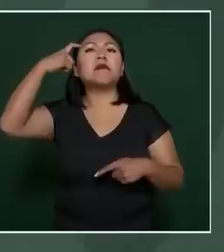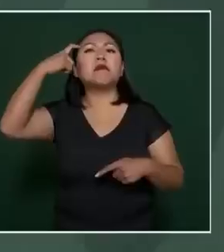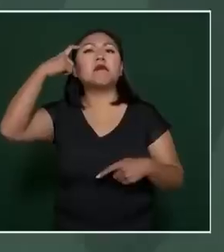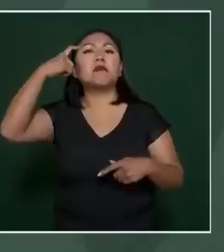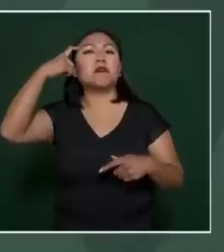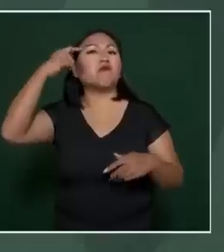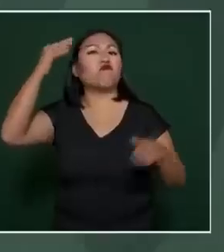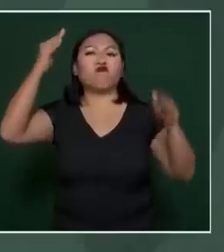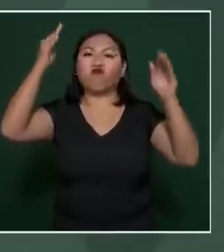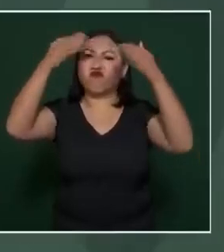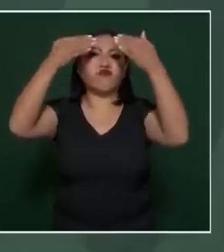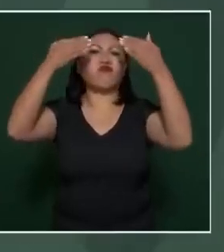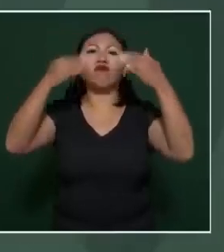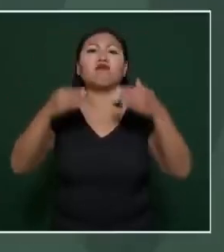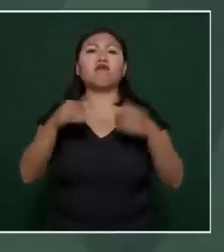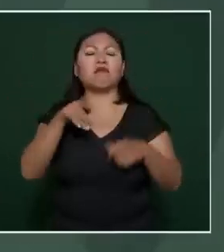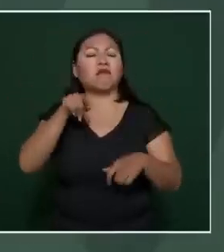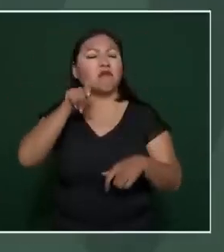corrupto.